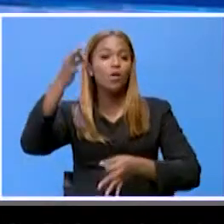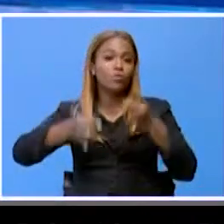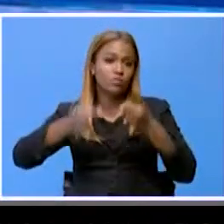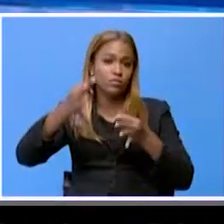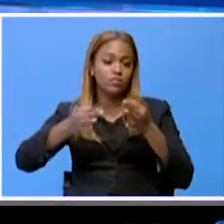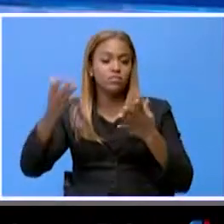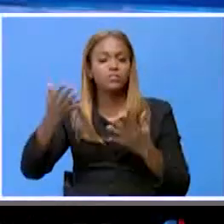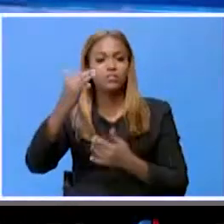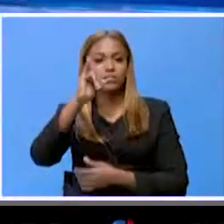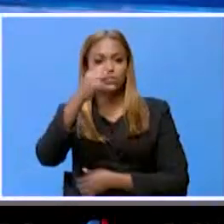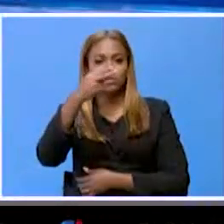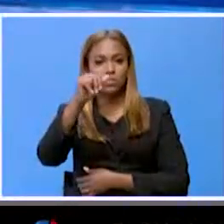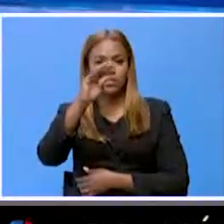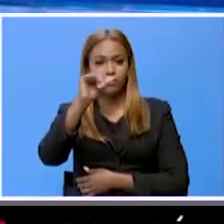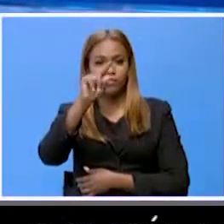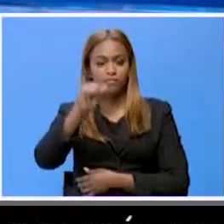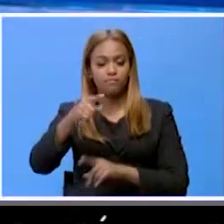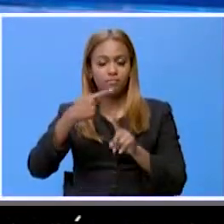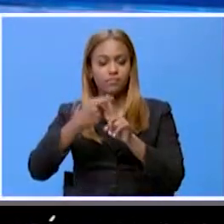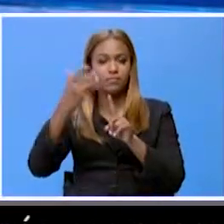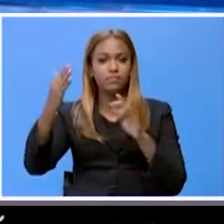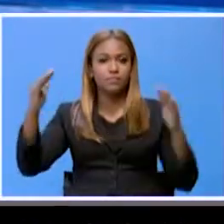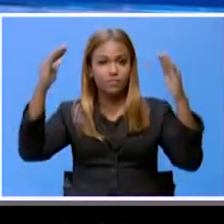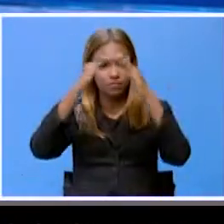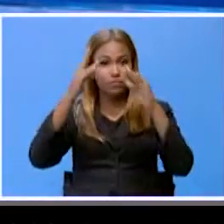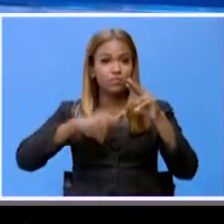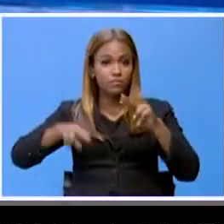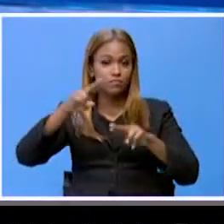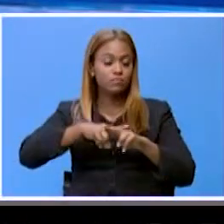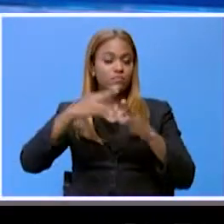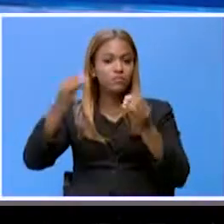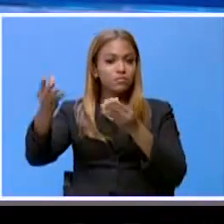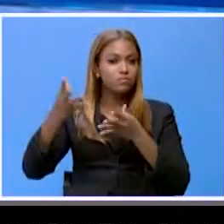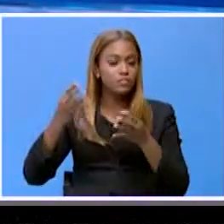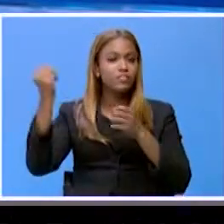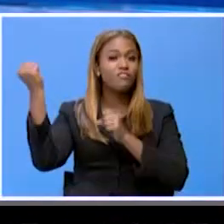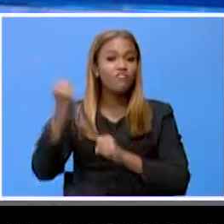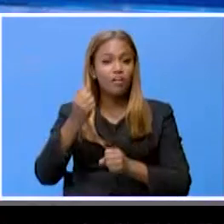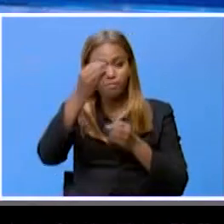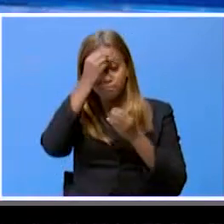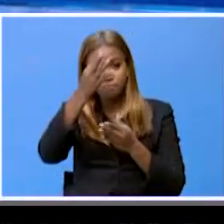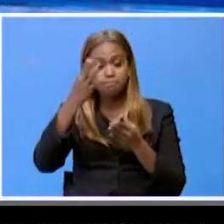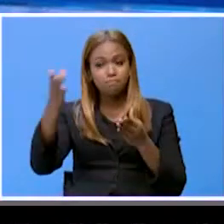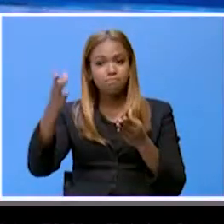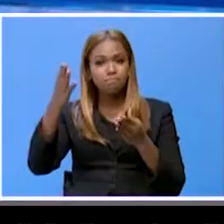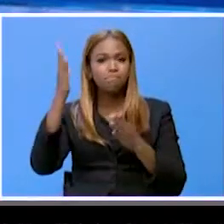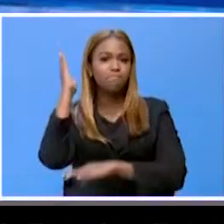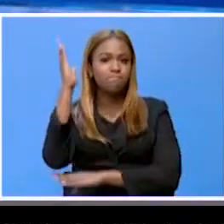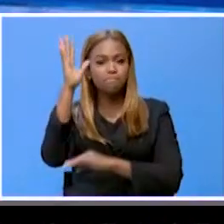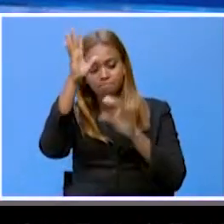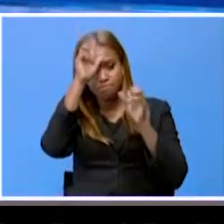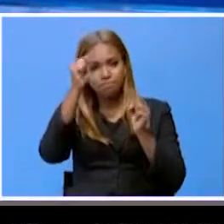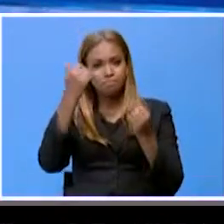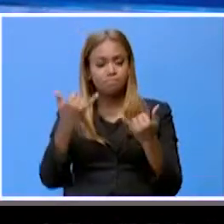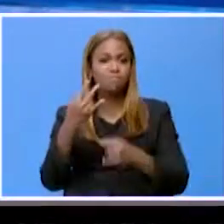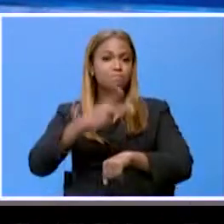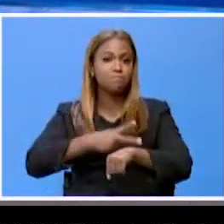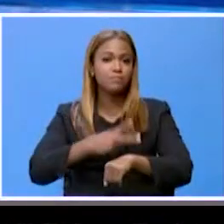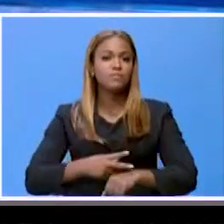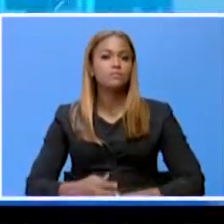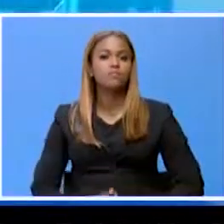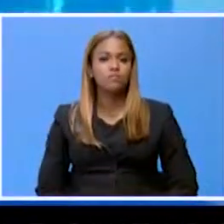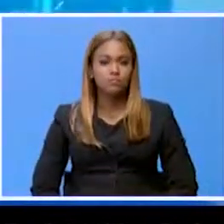Nuestra compañera Joanna Báez en directo desde el Palacio Nacional con las fuertes declaraciones ofrecidas por el mandatario esta tarde.